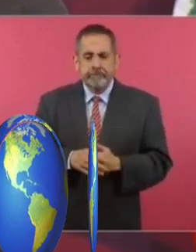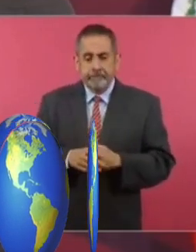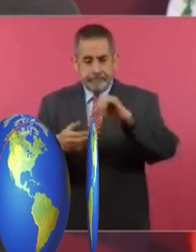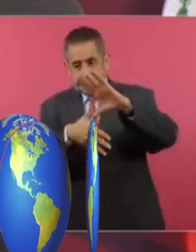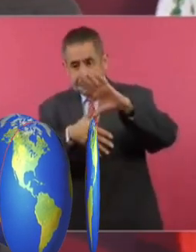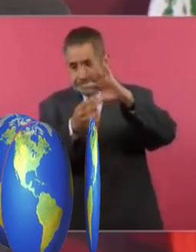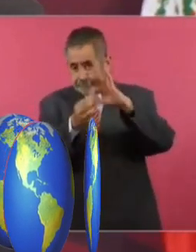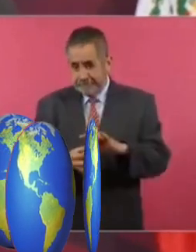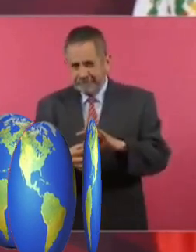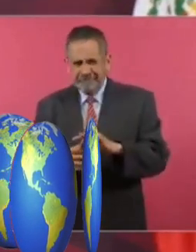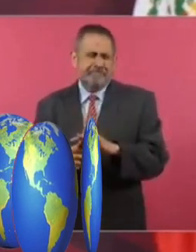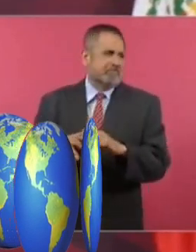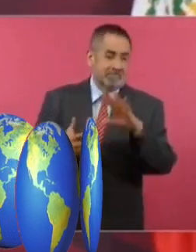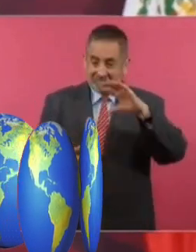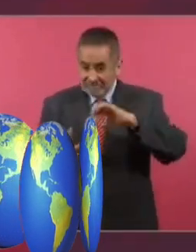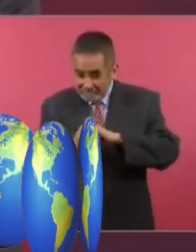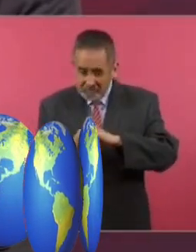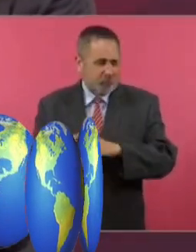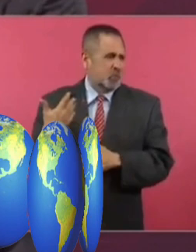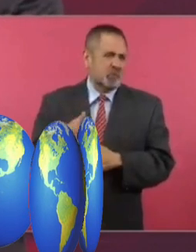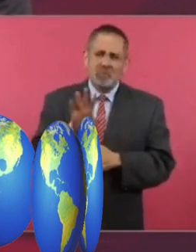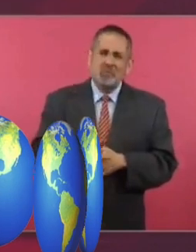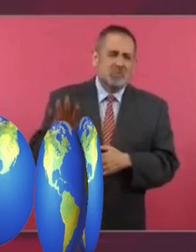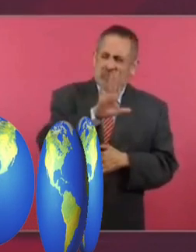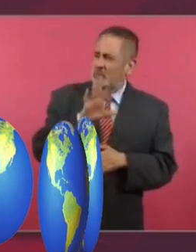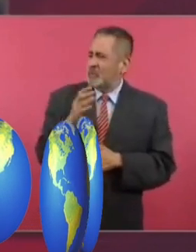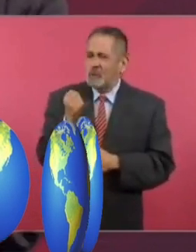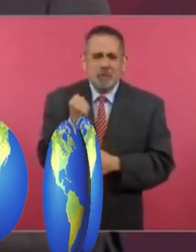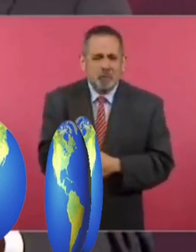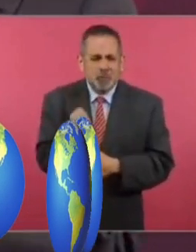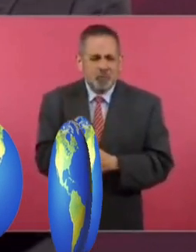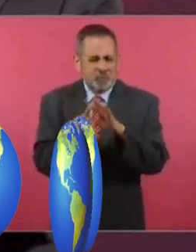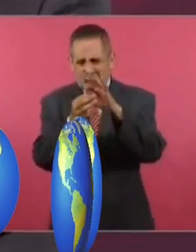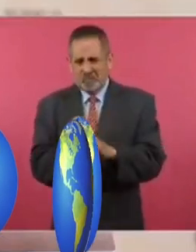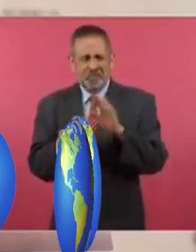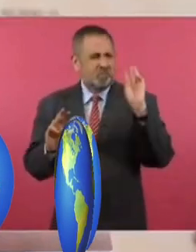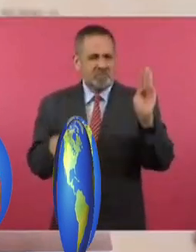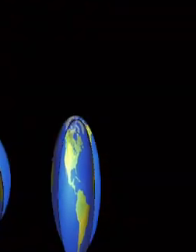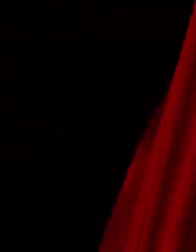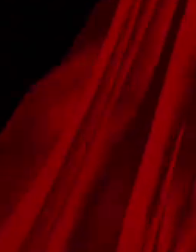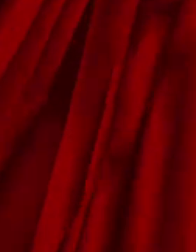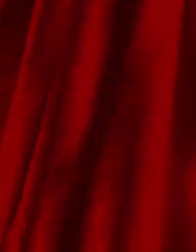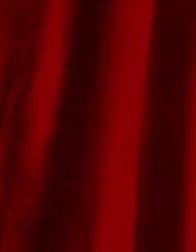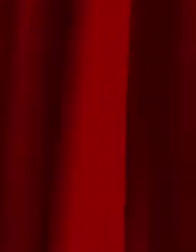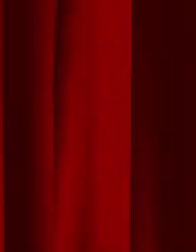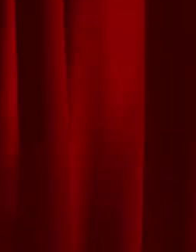América en la región más fuerte, más importante del mundo.